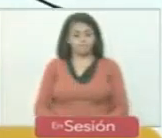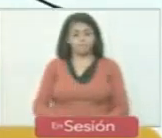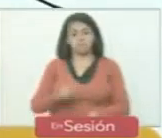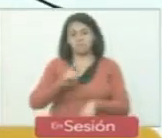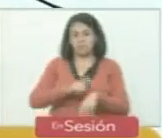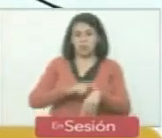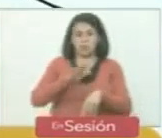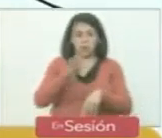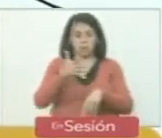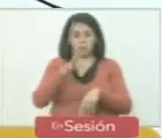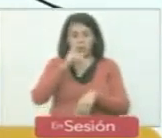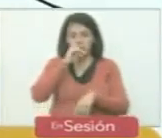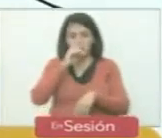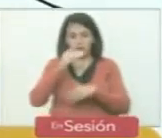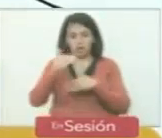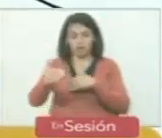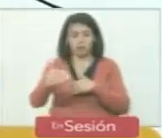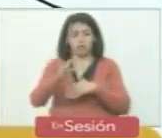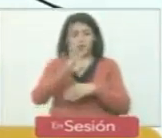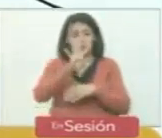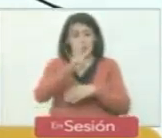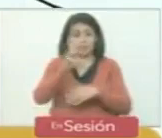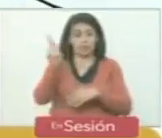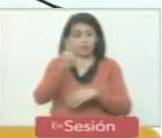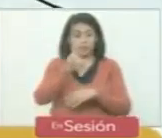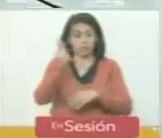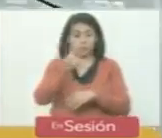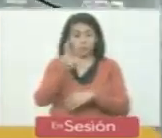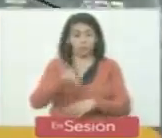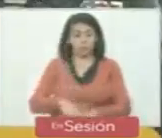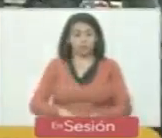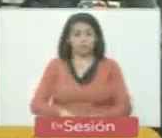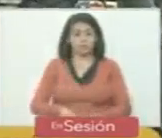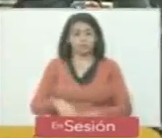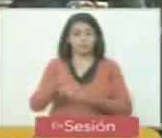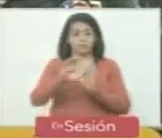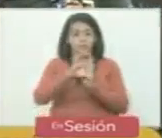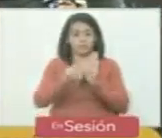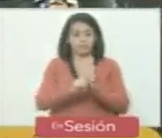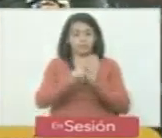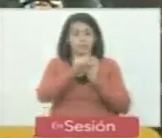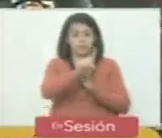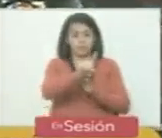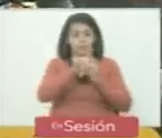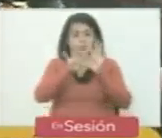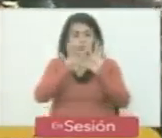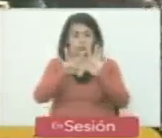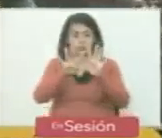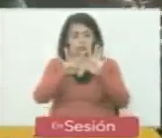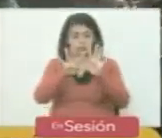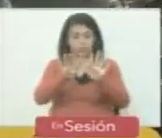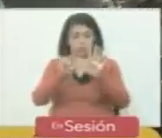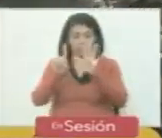contemporánea, Cuarta República, Constitución de